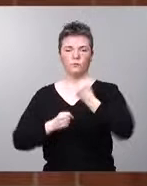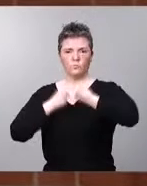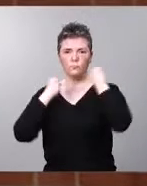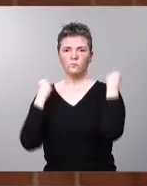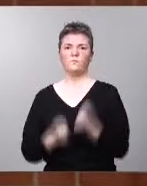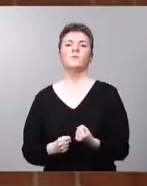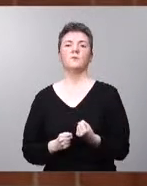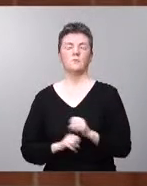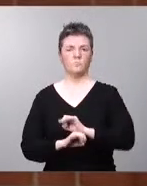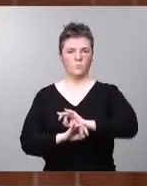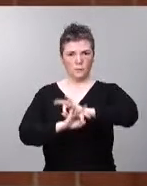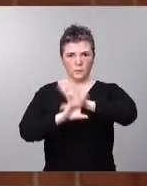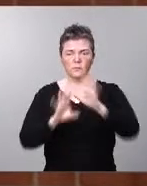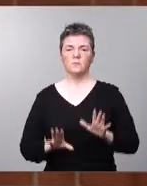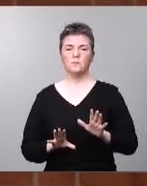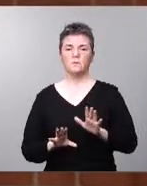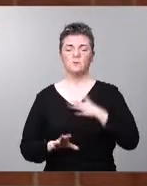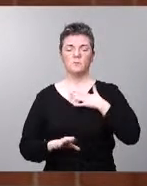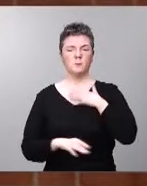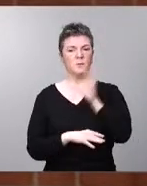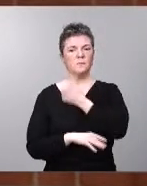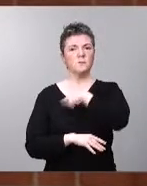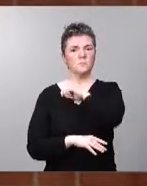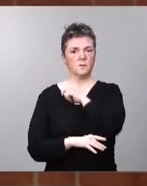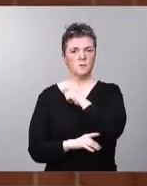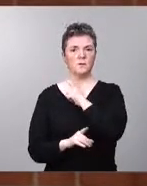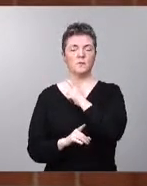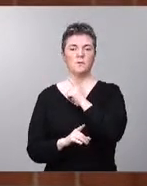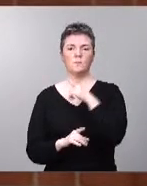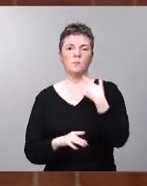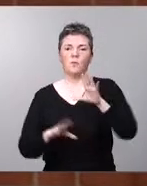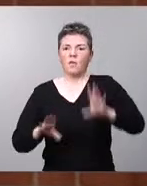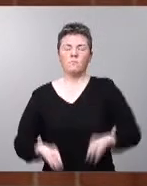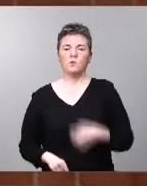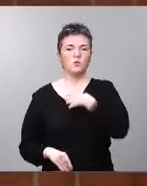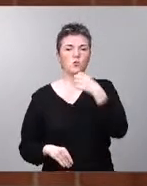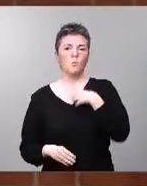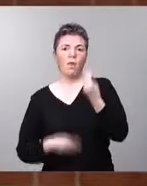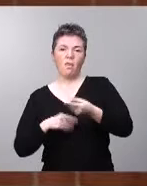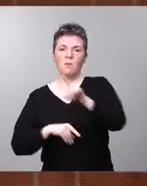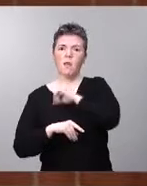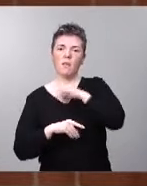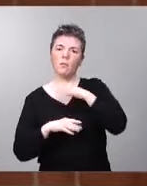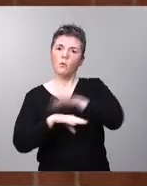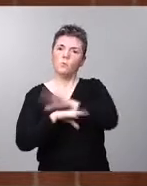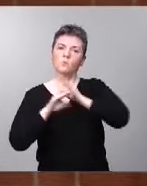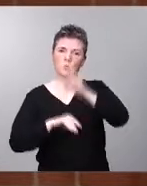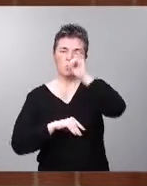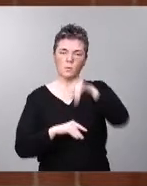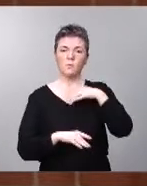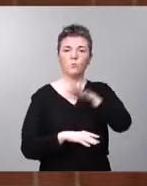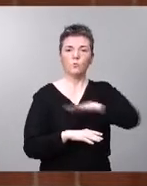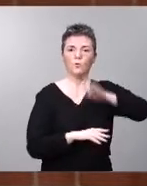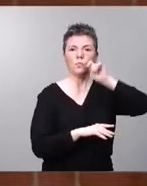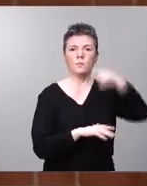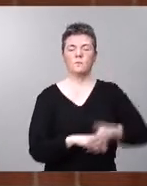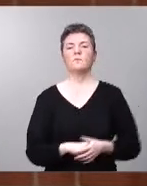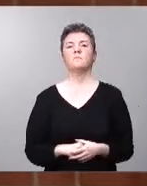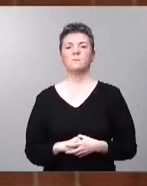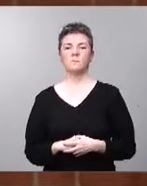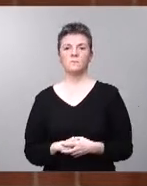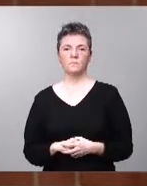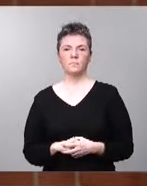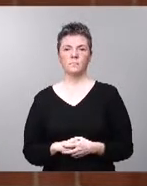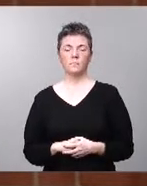condena que hace en nuestro país españa las inaceptables acciones militares del gobierno de putin en ucrania los hechos